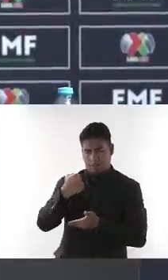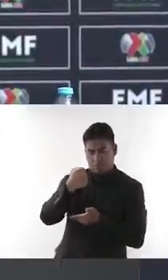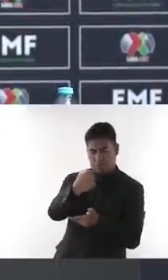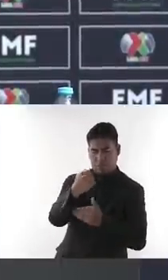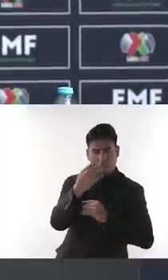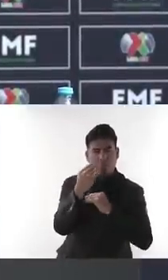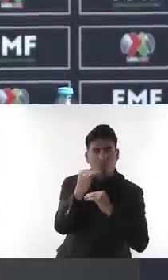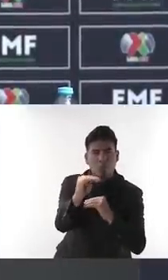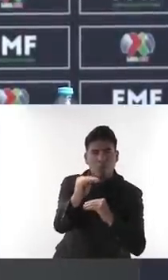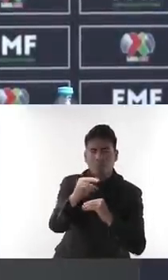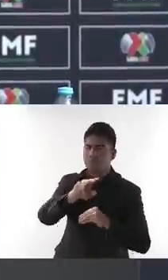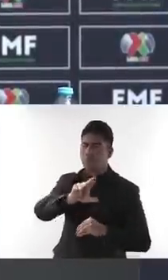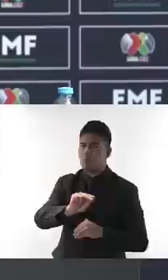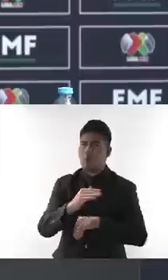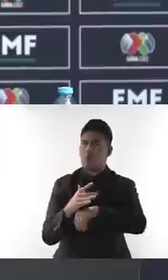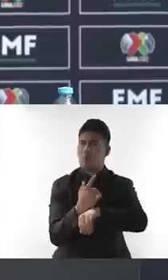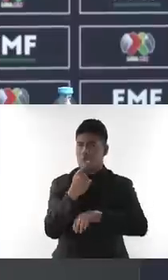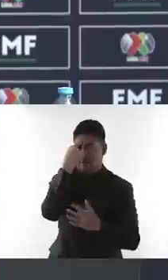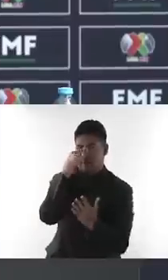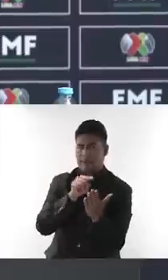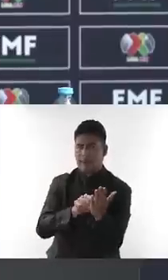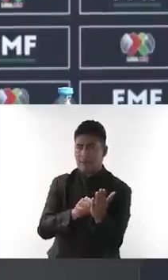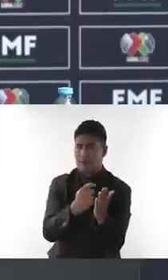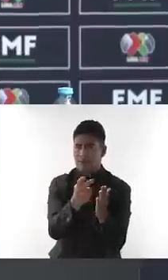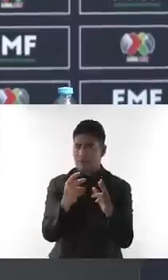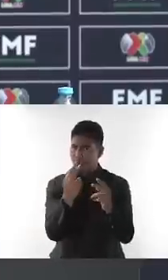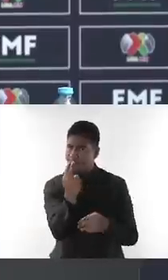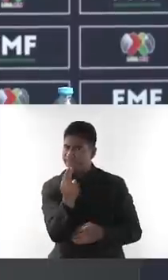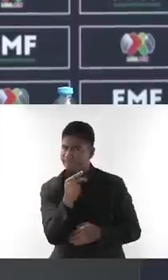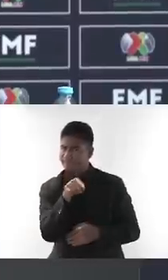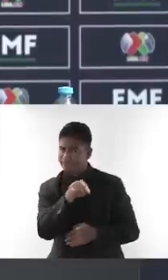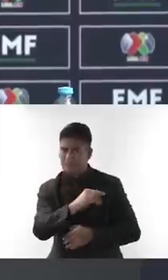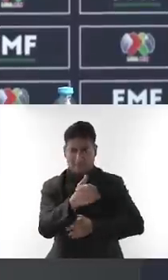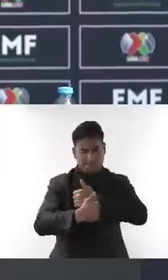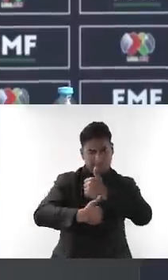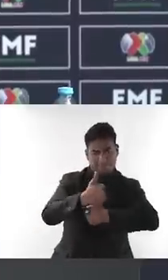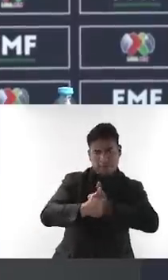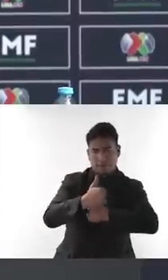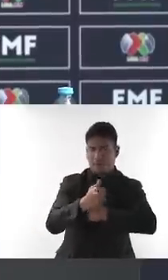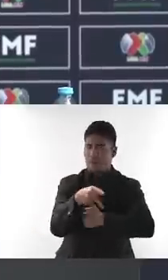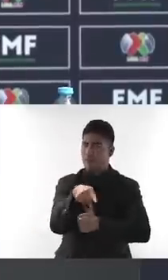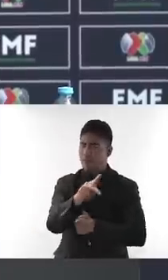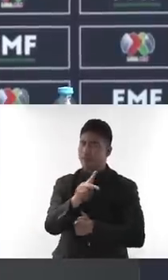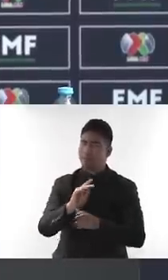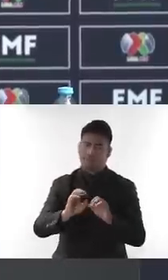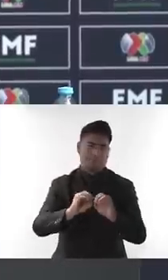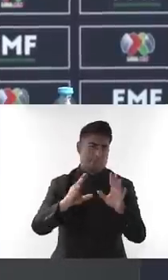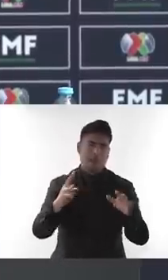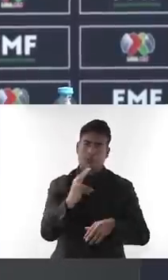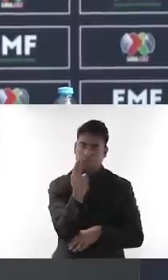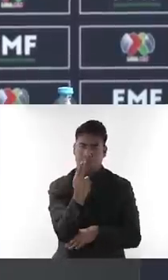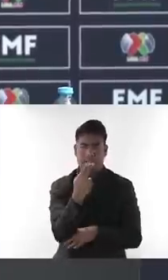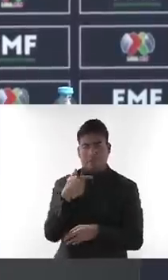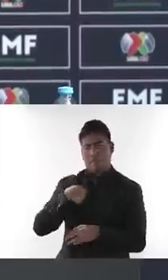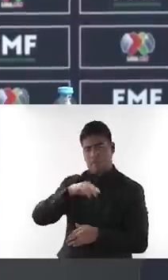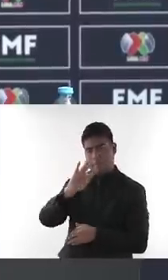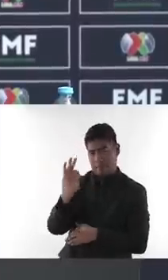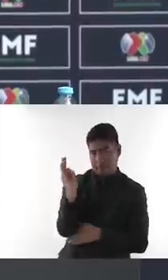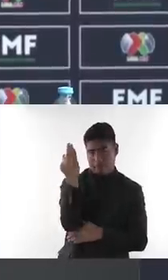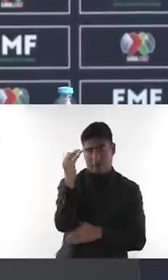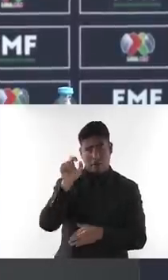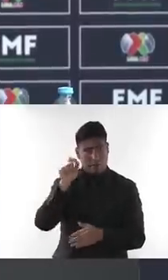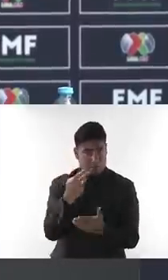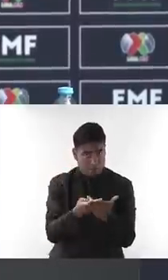en materia de competencia. Pero claramente va a existir la intervención de la Federación y de la